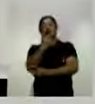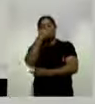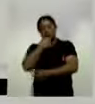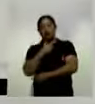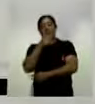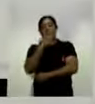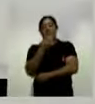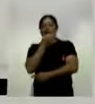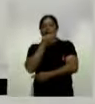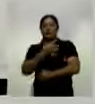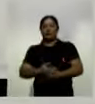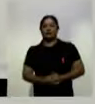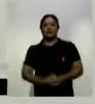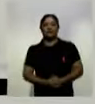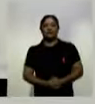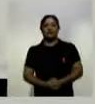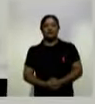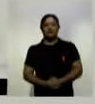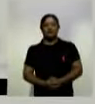minutos.